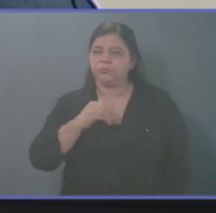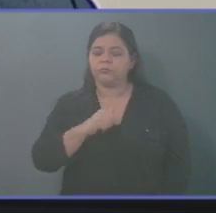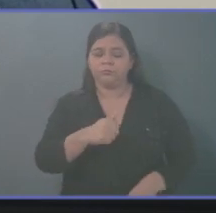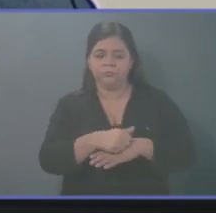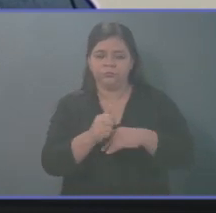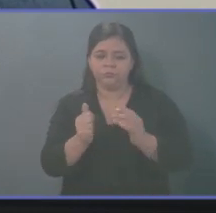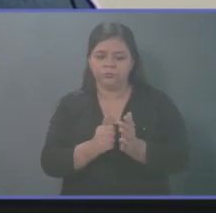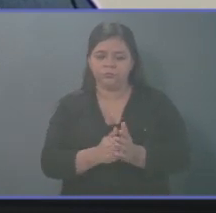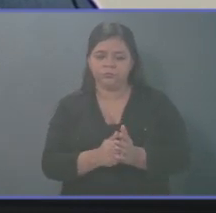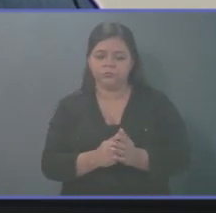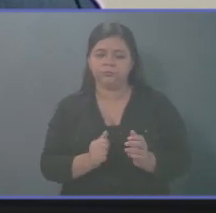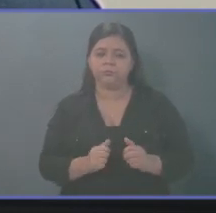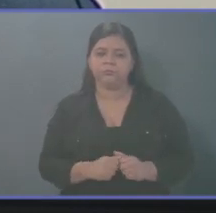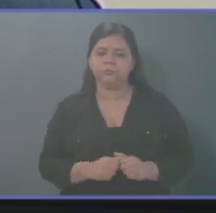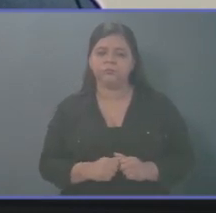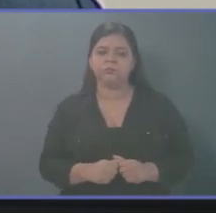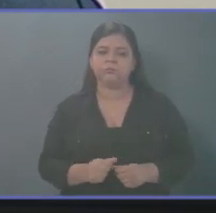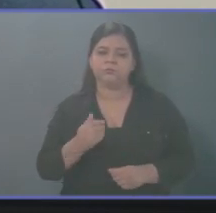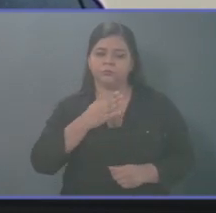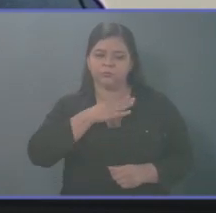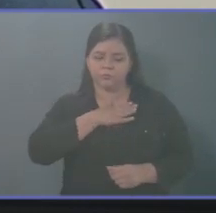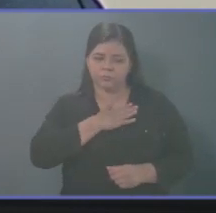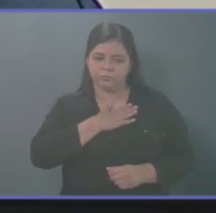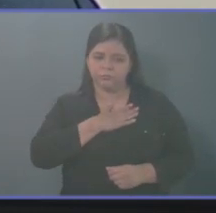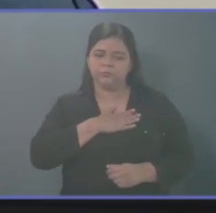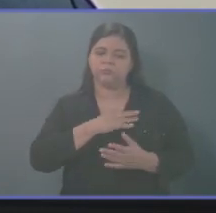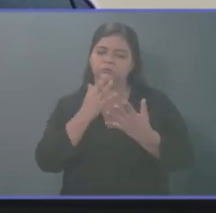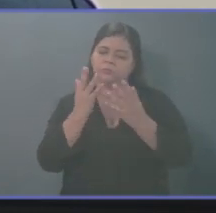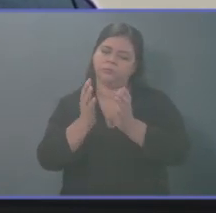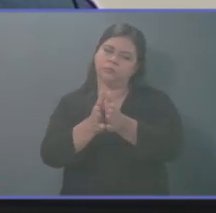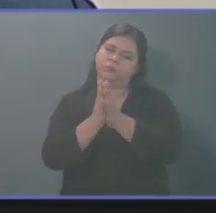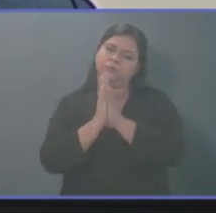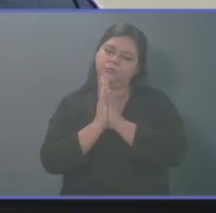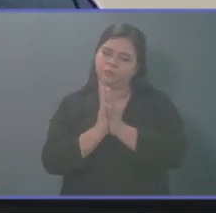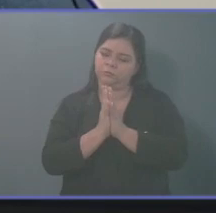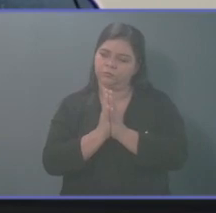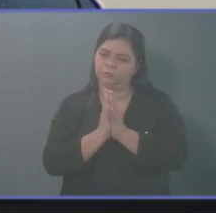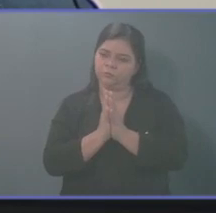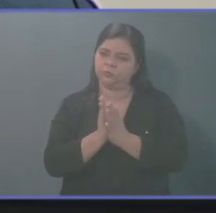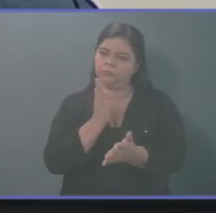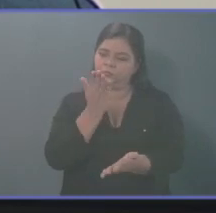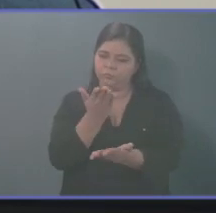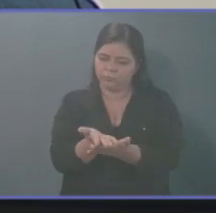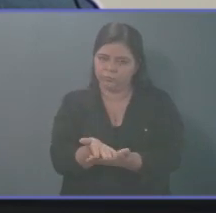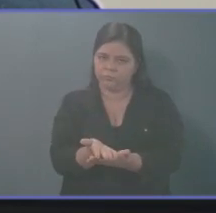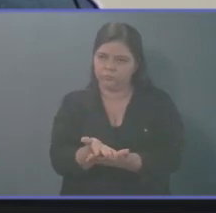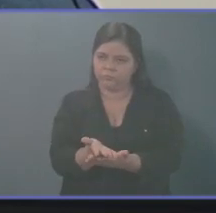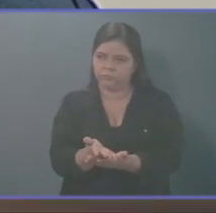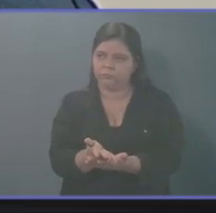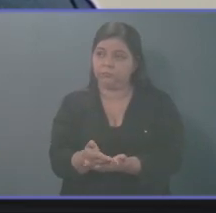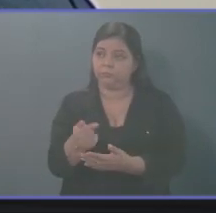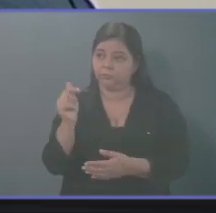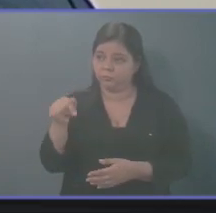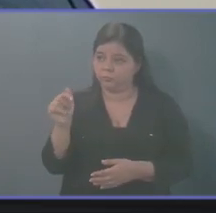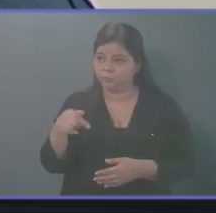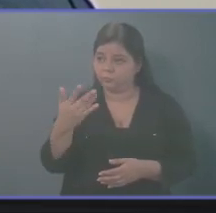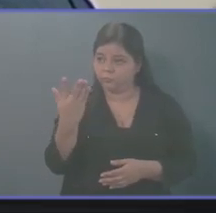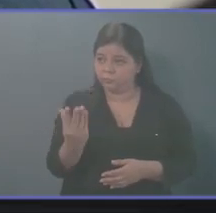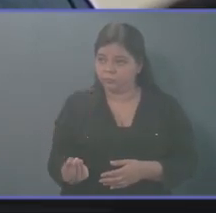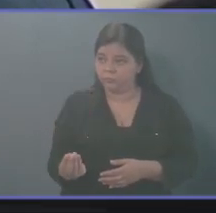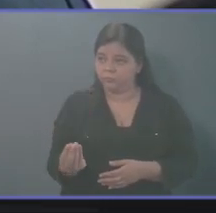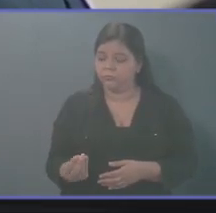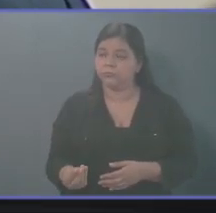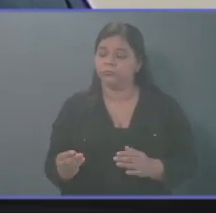Asamblea Legislativa, yo le solicito, le propongo que este mismo día